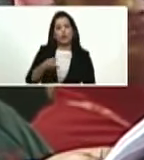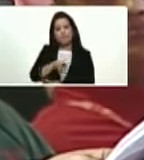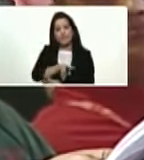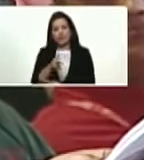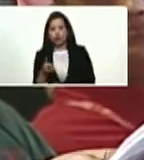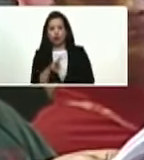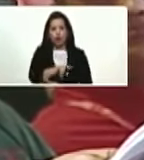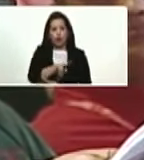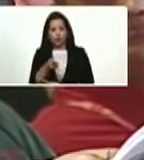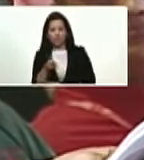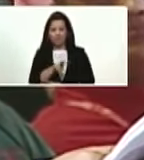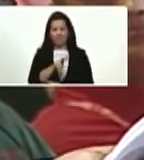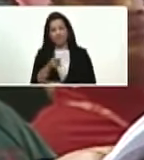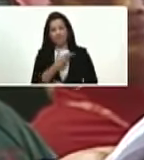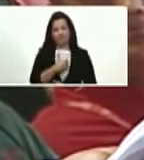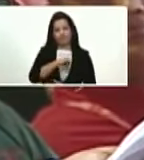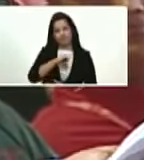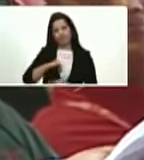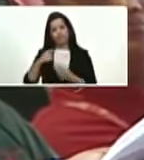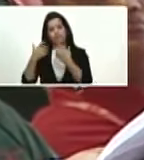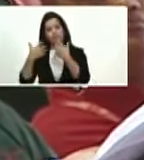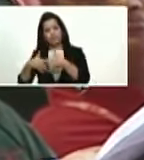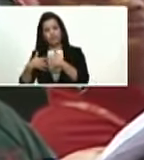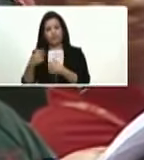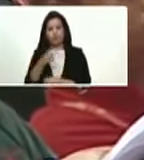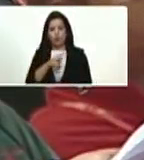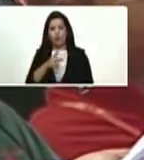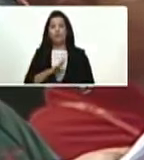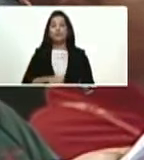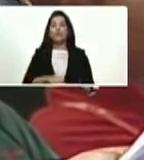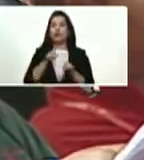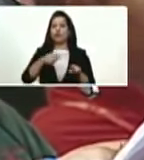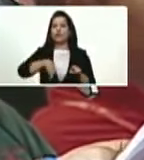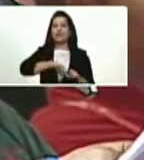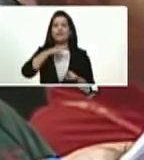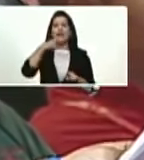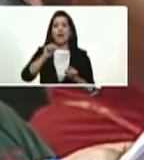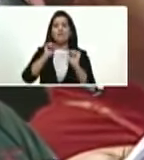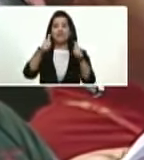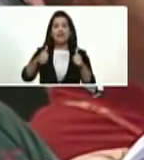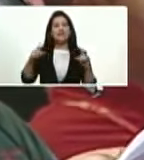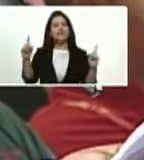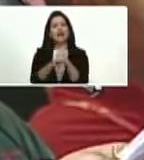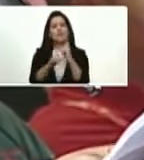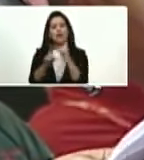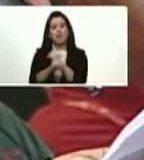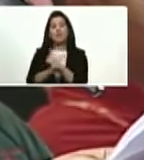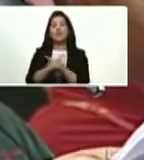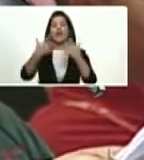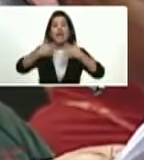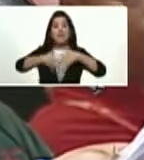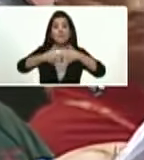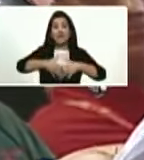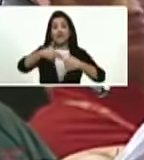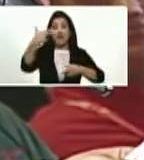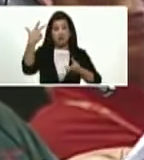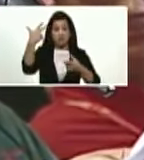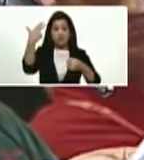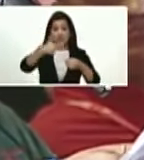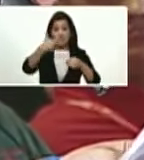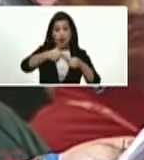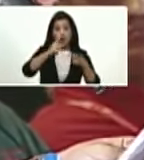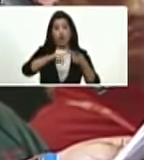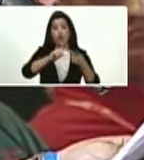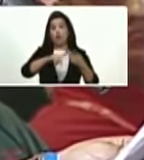es iniciar un plan inmediato de sustitución de sistemas privativos en nuestra industria petrolera y en todo nuestro parque